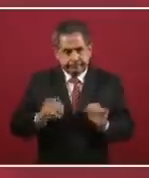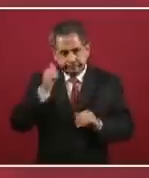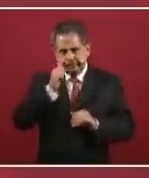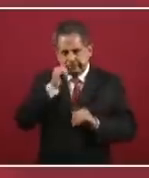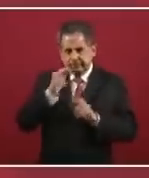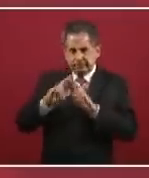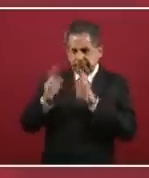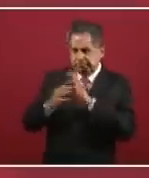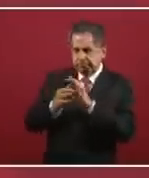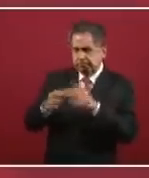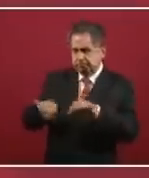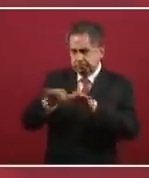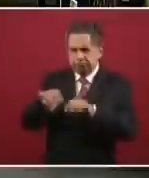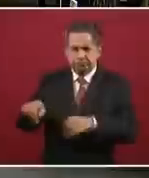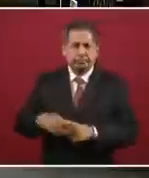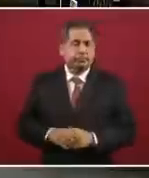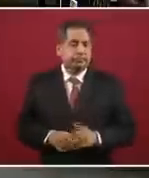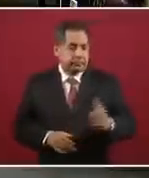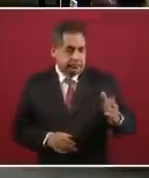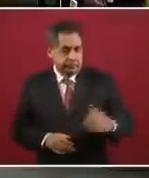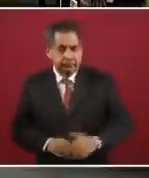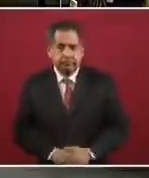pronto. Allá, por favor.